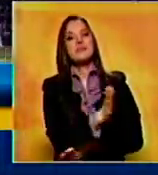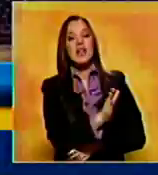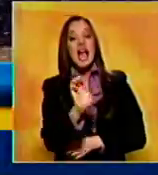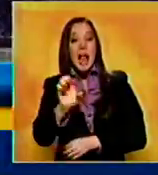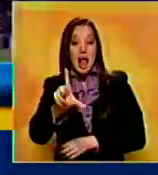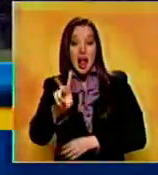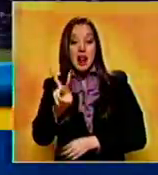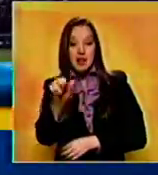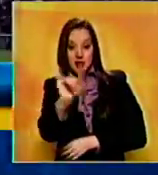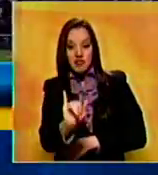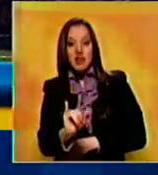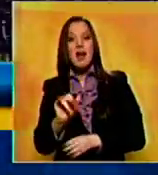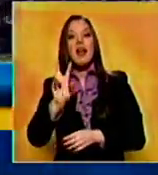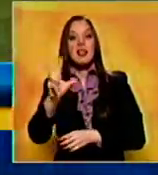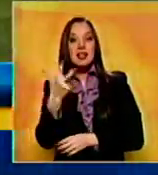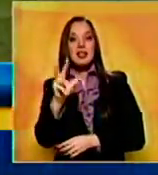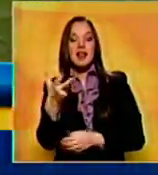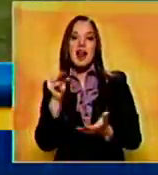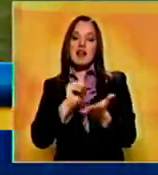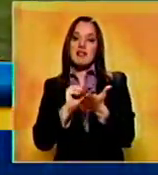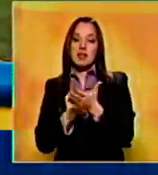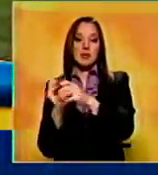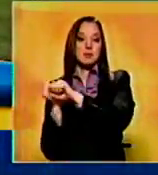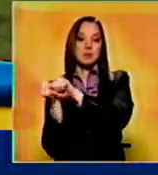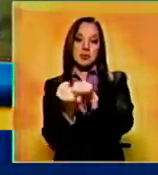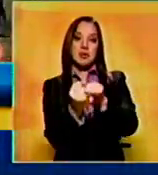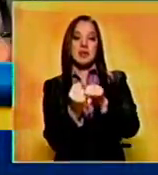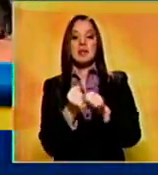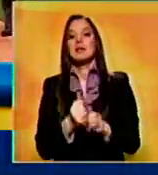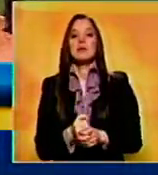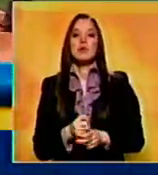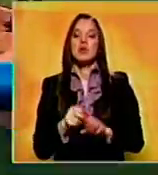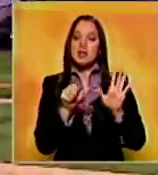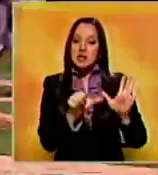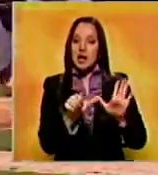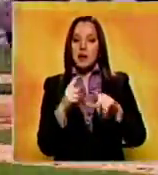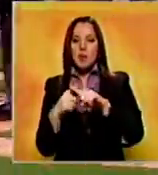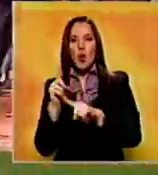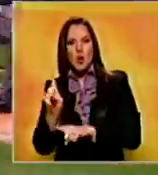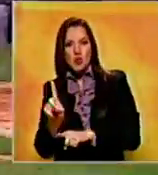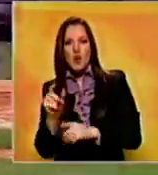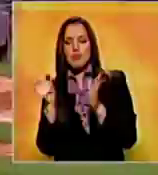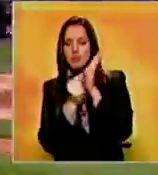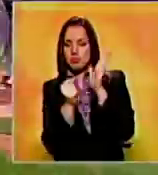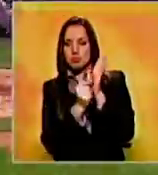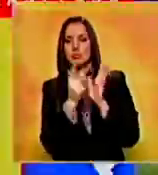conectó un doblete en 3 turnos con remolcada y anotada. Rodney Odor ligó de 6-1 con una anotada.